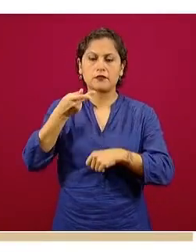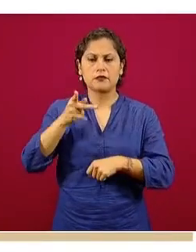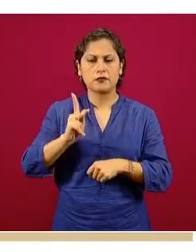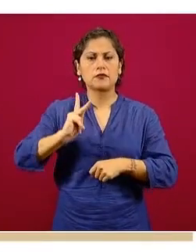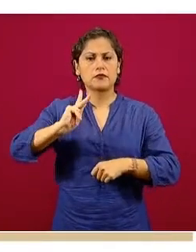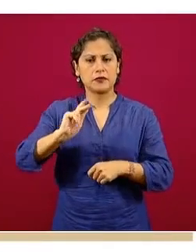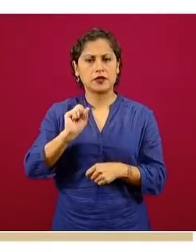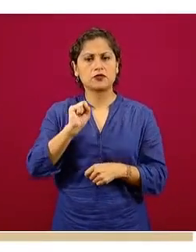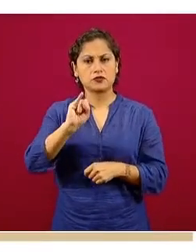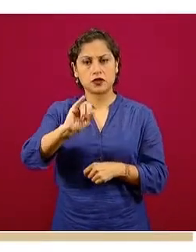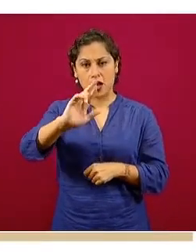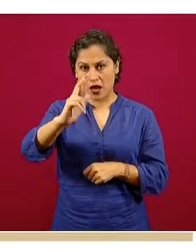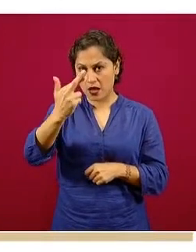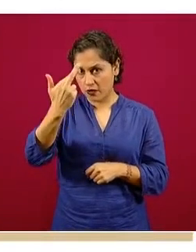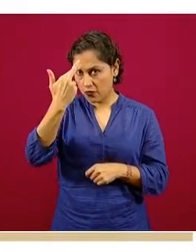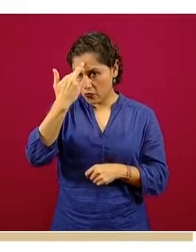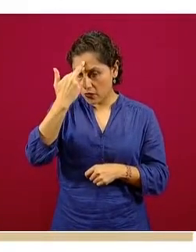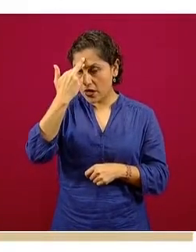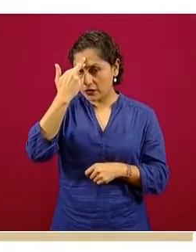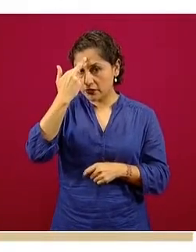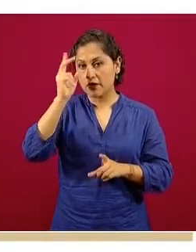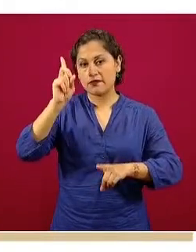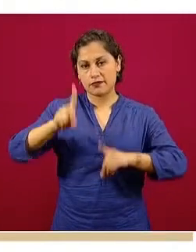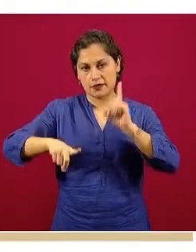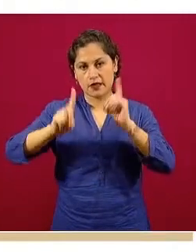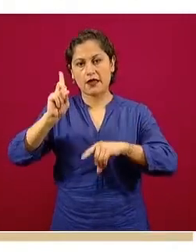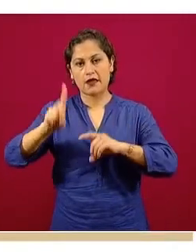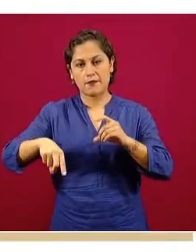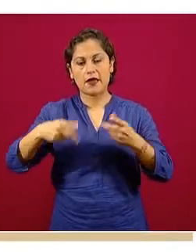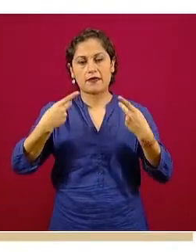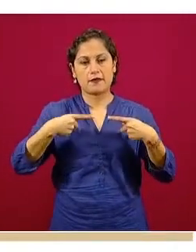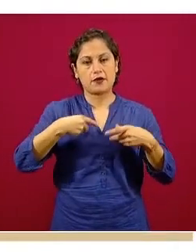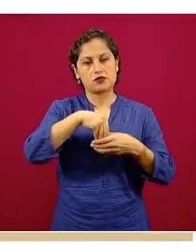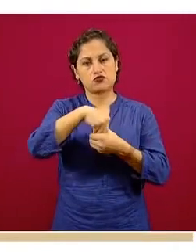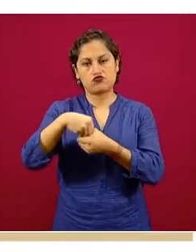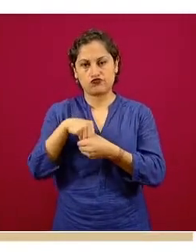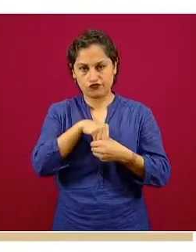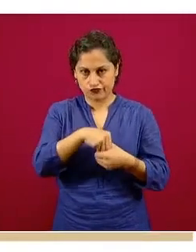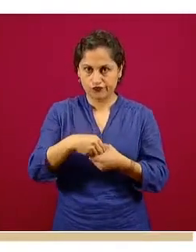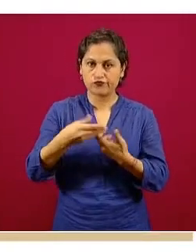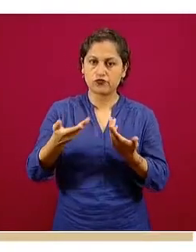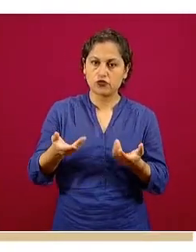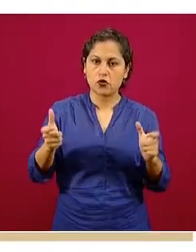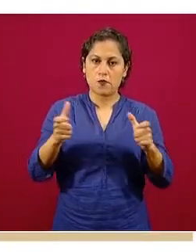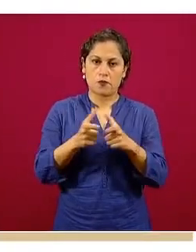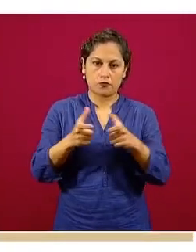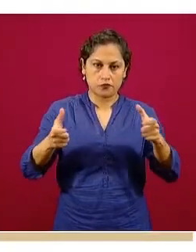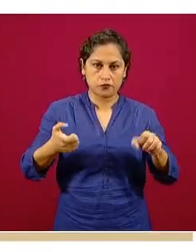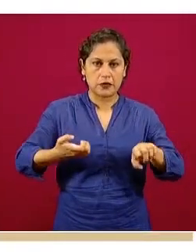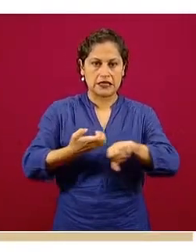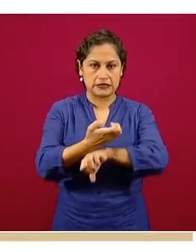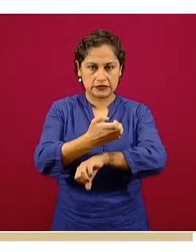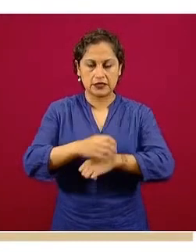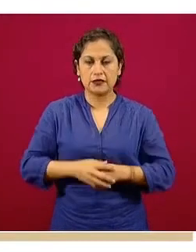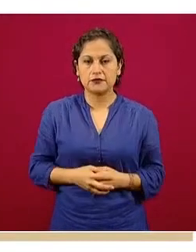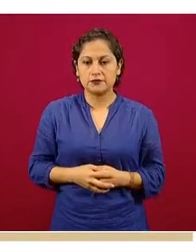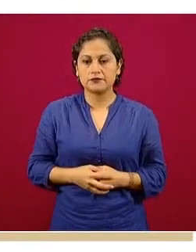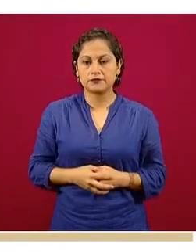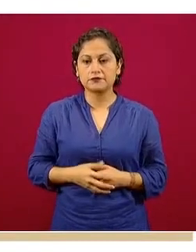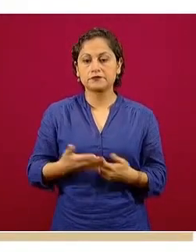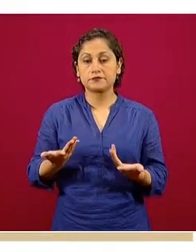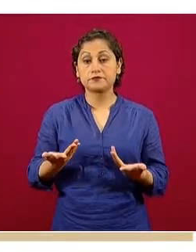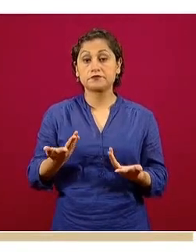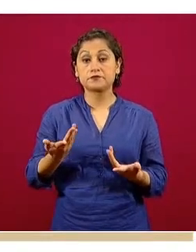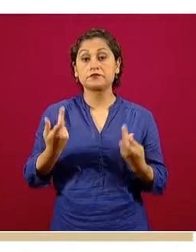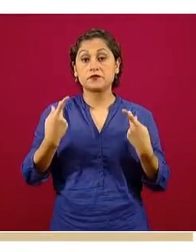como las proporciones también dependen del número de personas poco movimiento en la proporción de personas